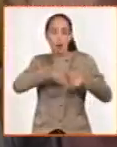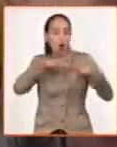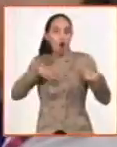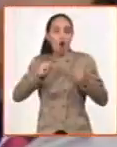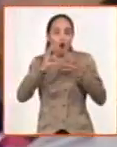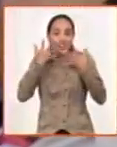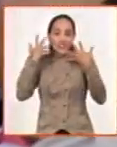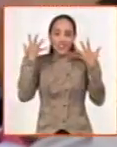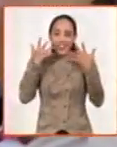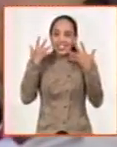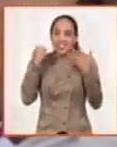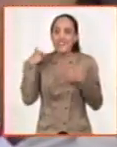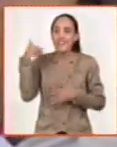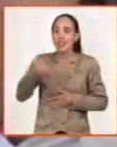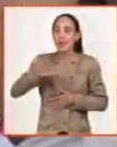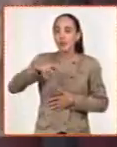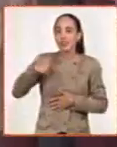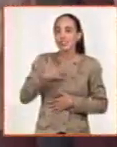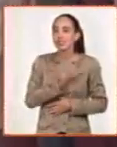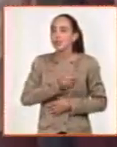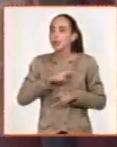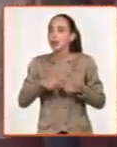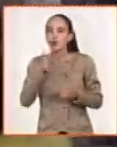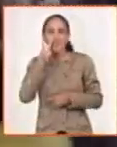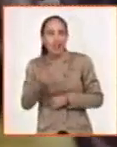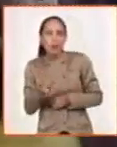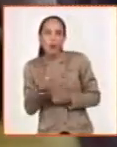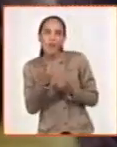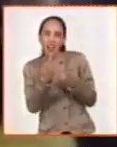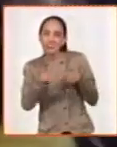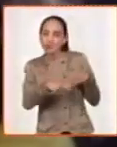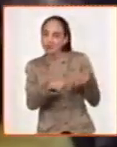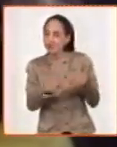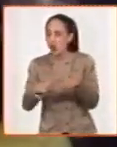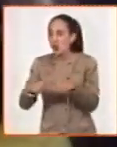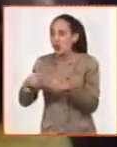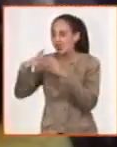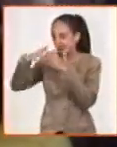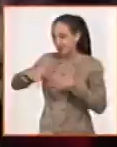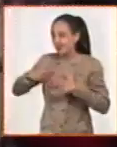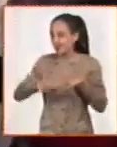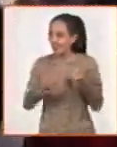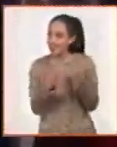da una gran tristeza porque hay muchas pérdidas materiales. Por eso es tan importante